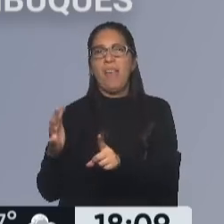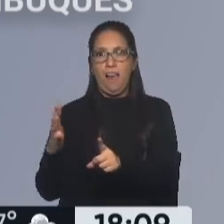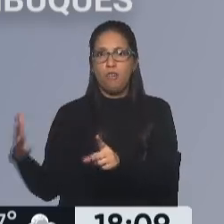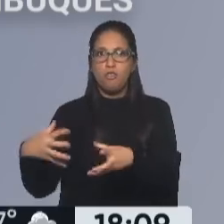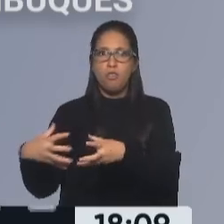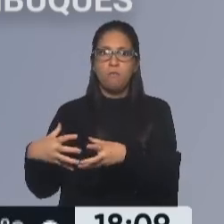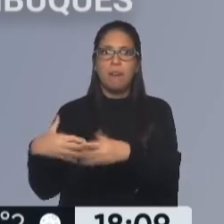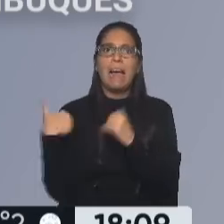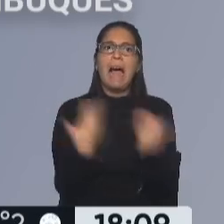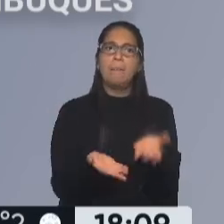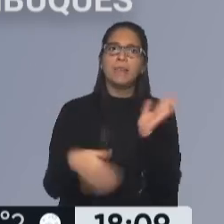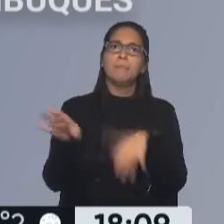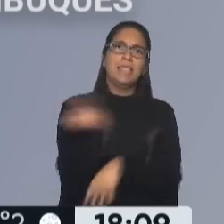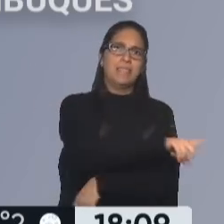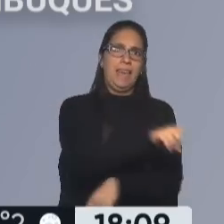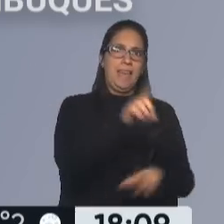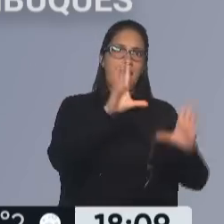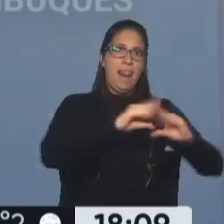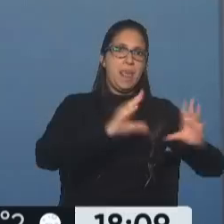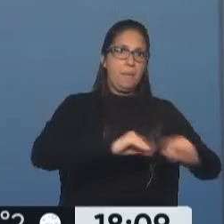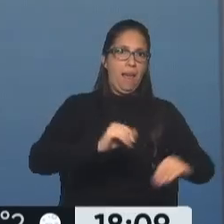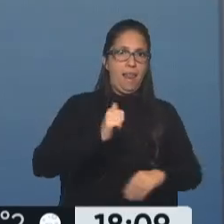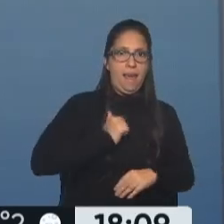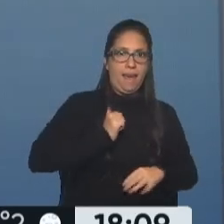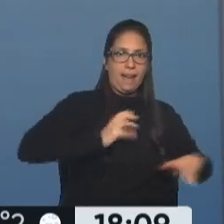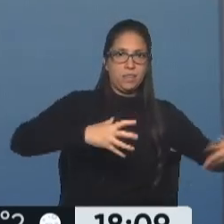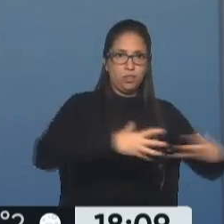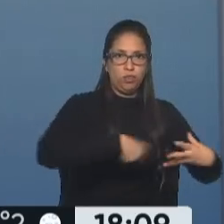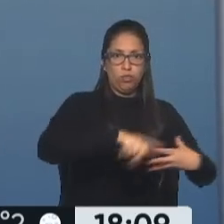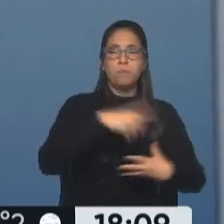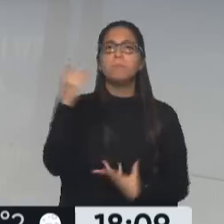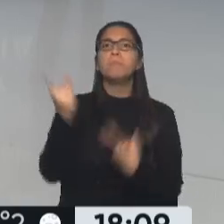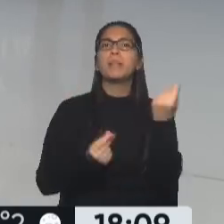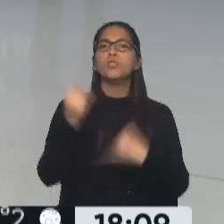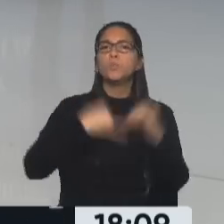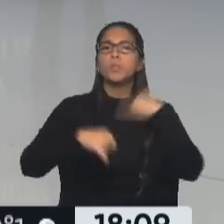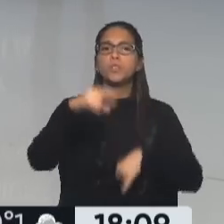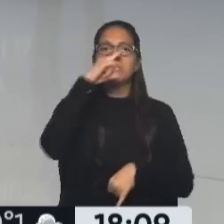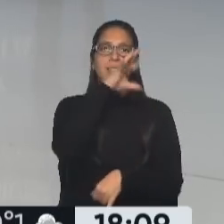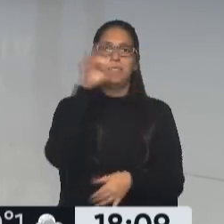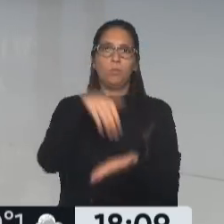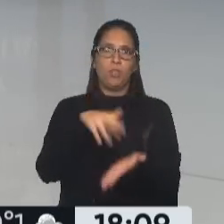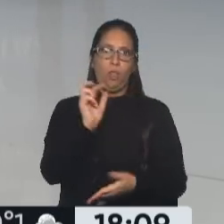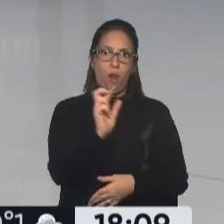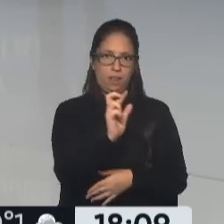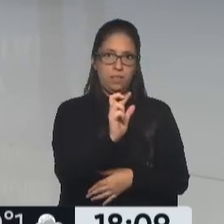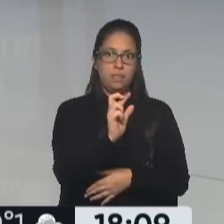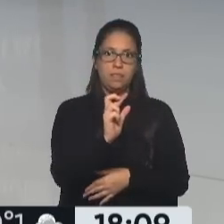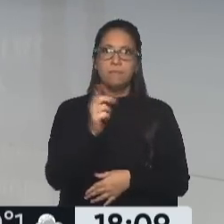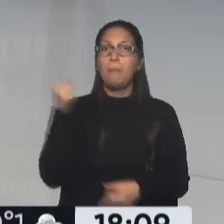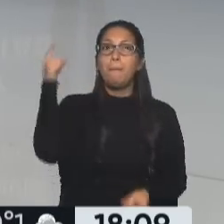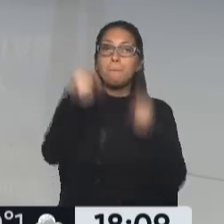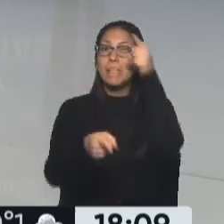que el ejército libanés. Datos concretos, bien concretos. Presupuesto, $700 millones,